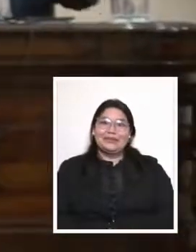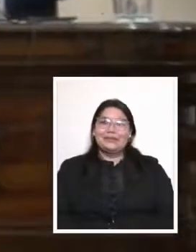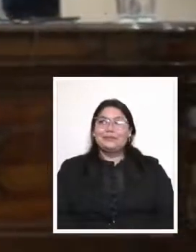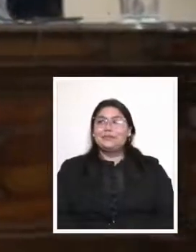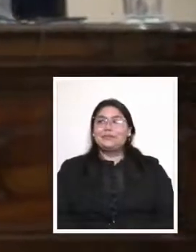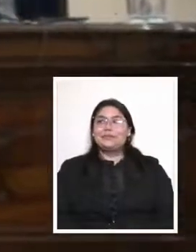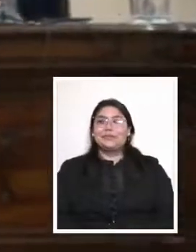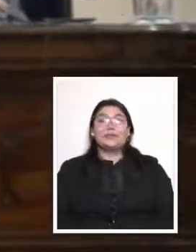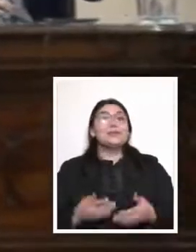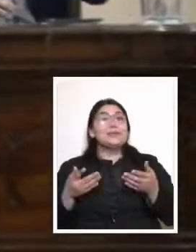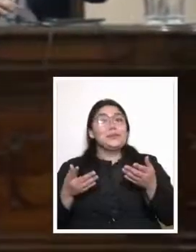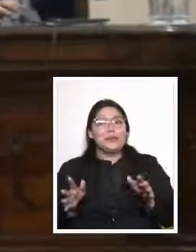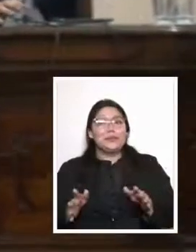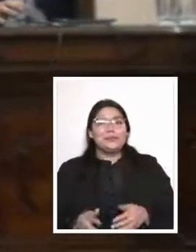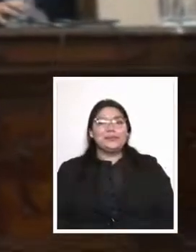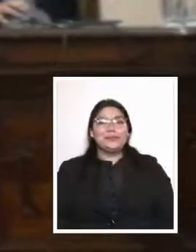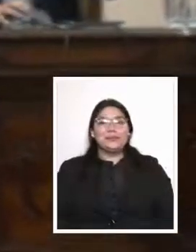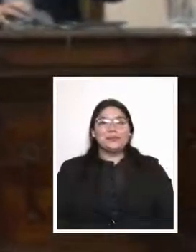Ya.